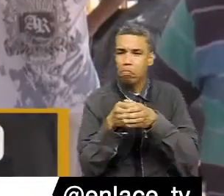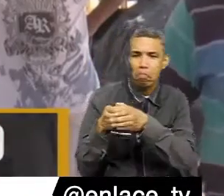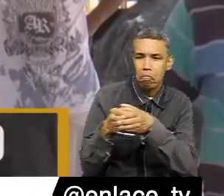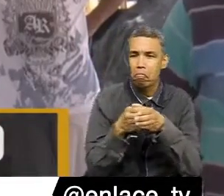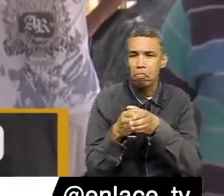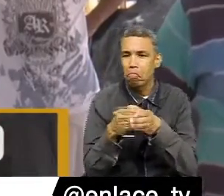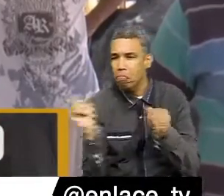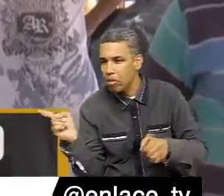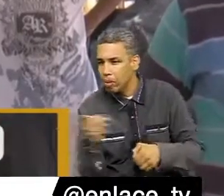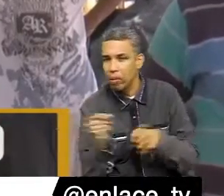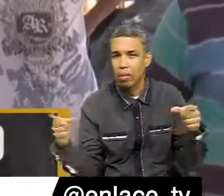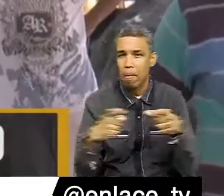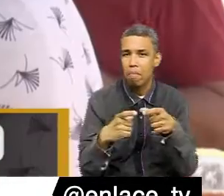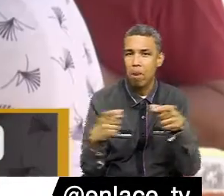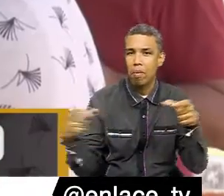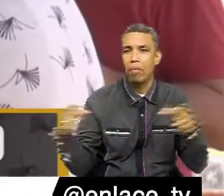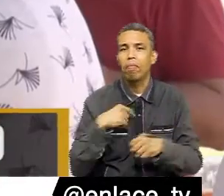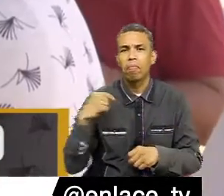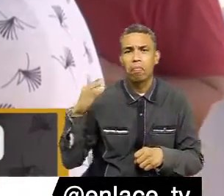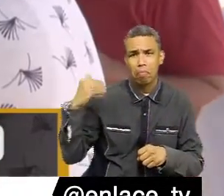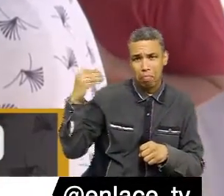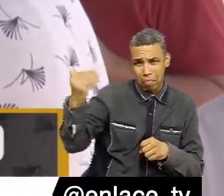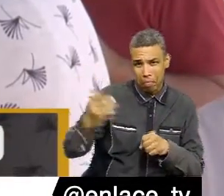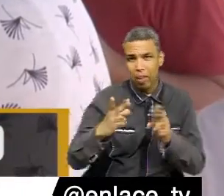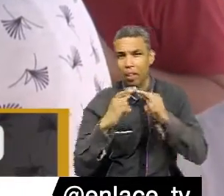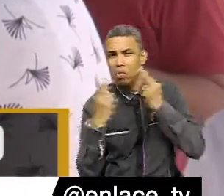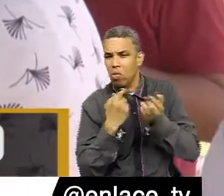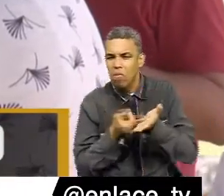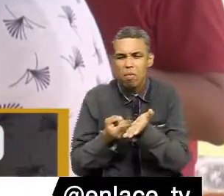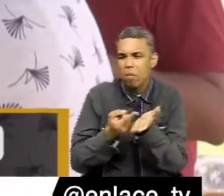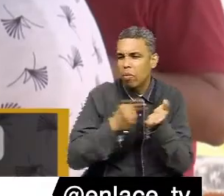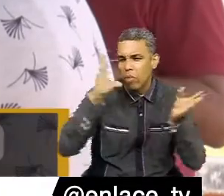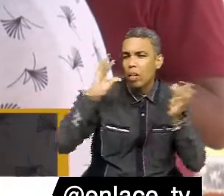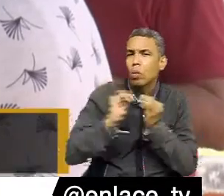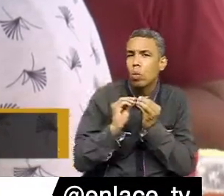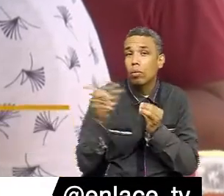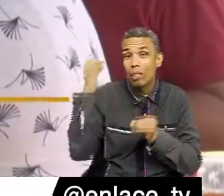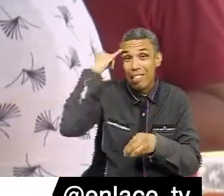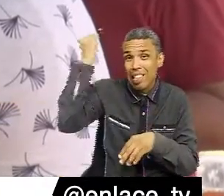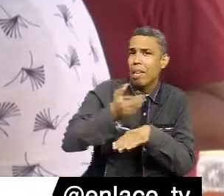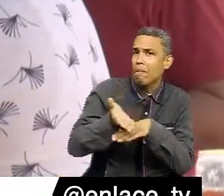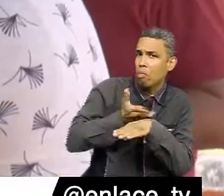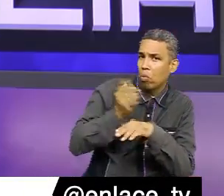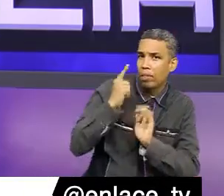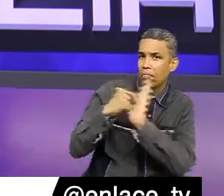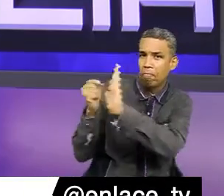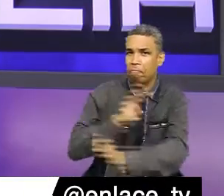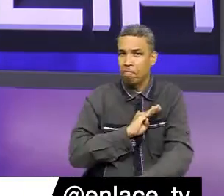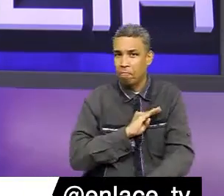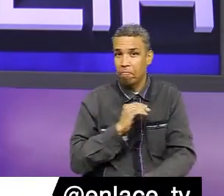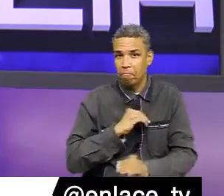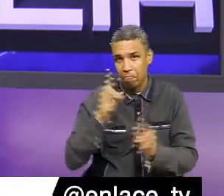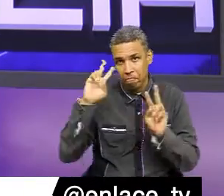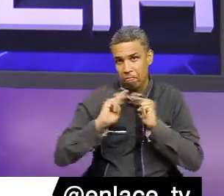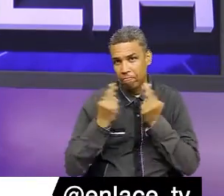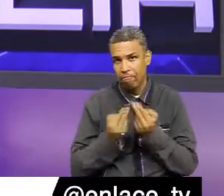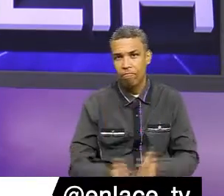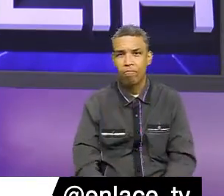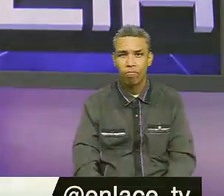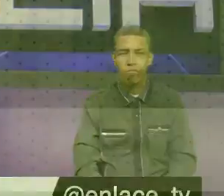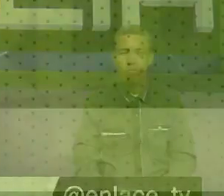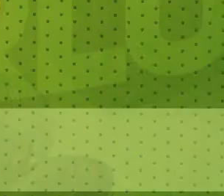los próximos días una asamblea general para la toma de decisiones y el análisis de propuestas que presentarán al gobierno. El Instituto